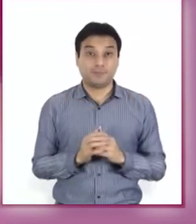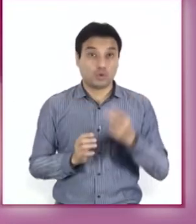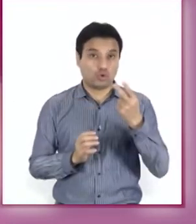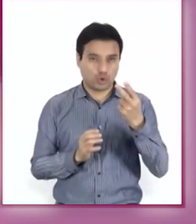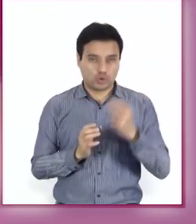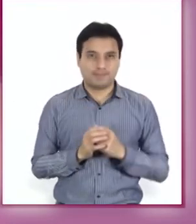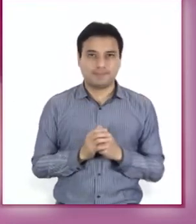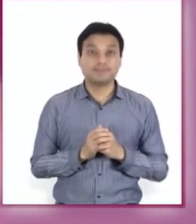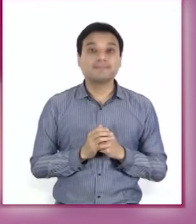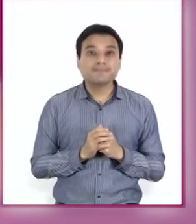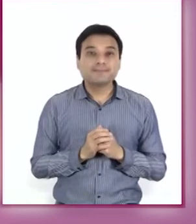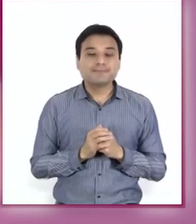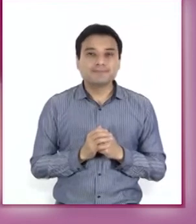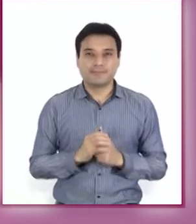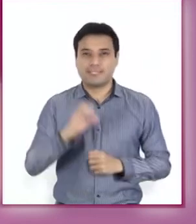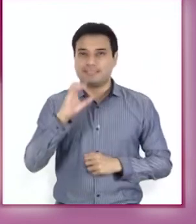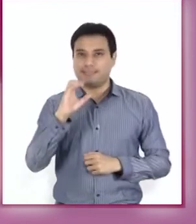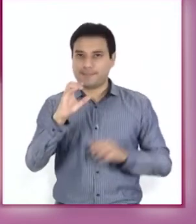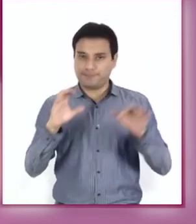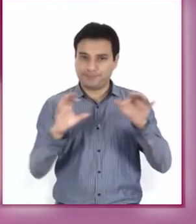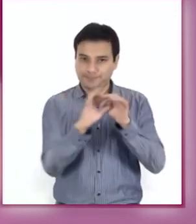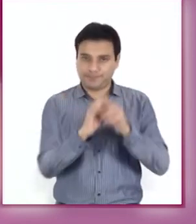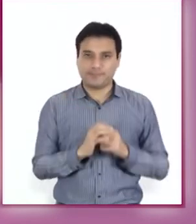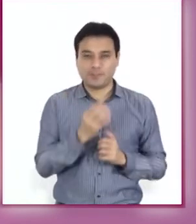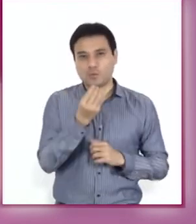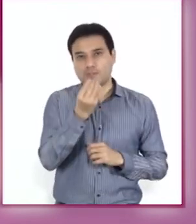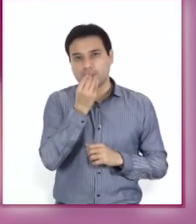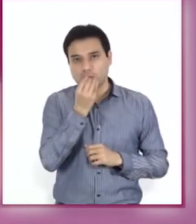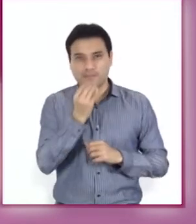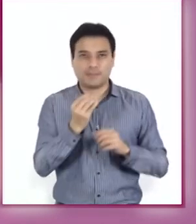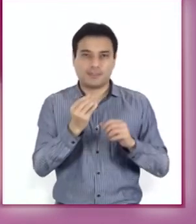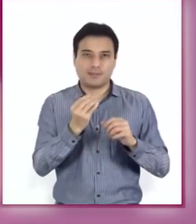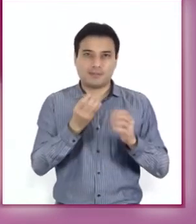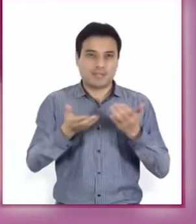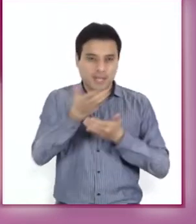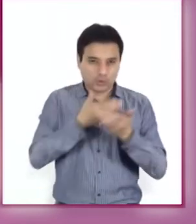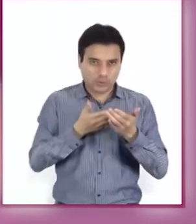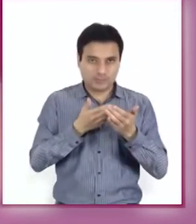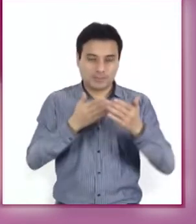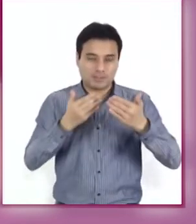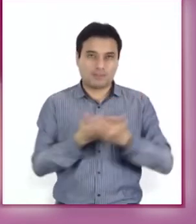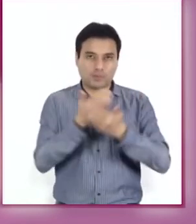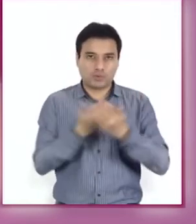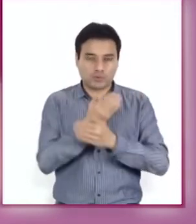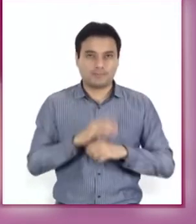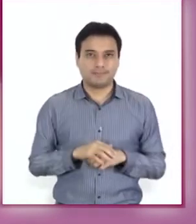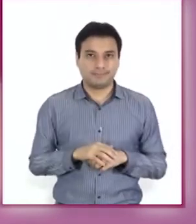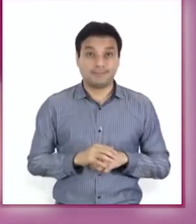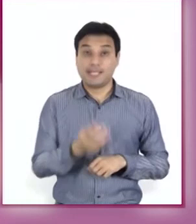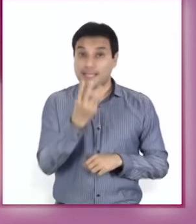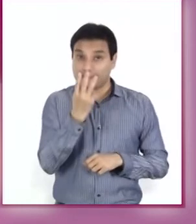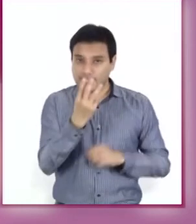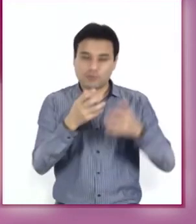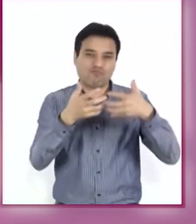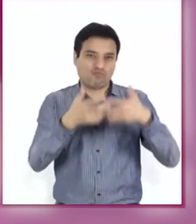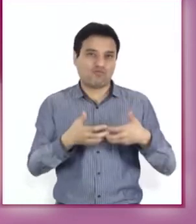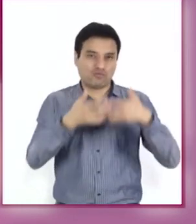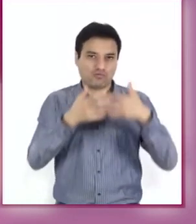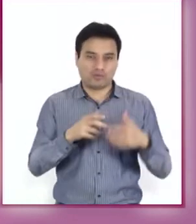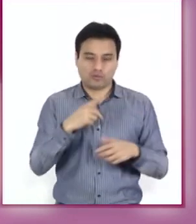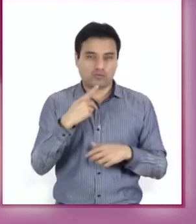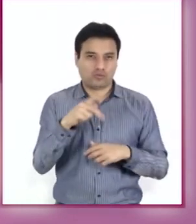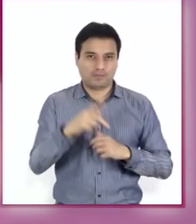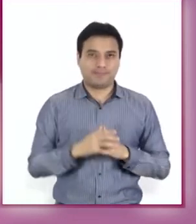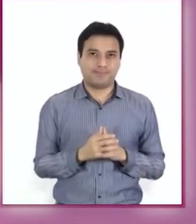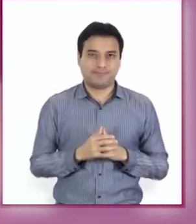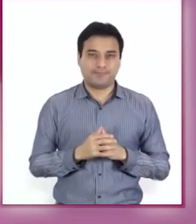2 sería la letra C, nutrición, relación y reproducción, pues son 3 funciones vitales.